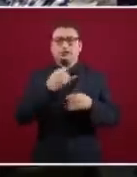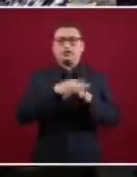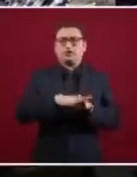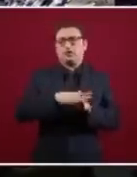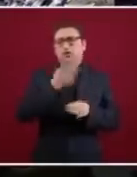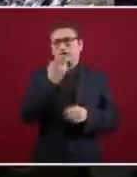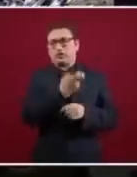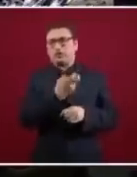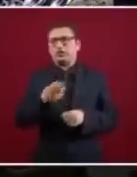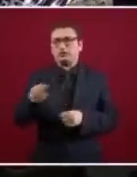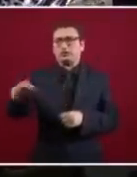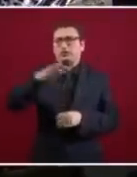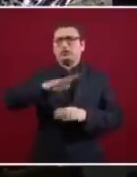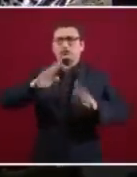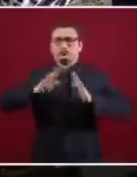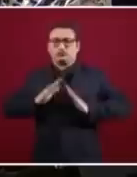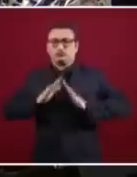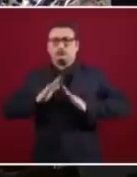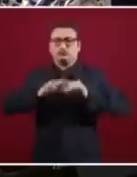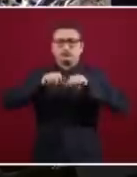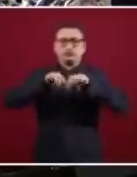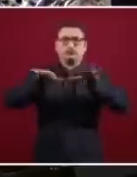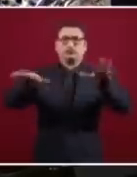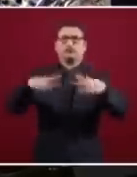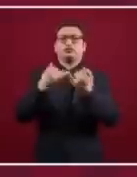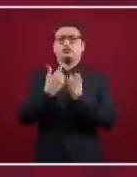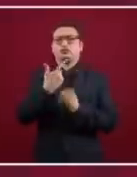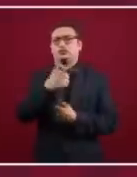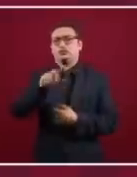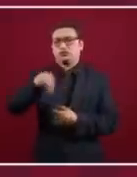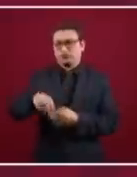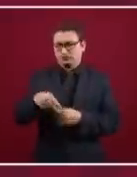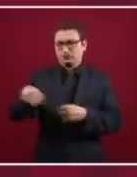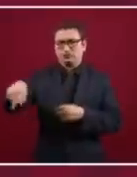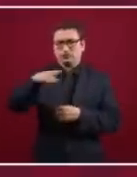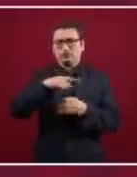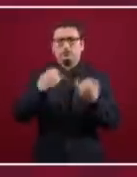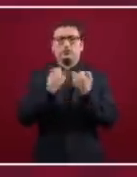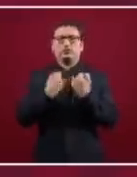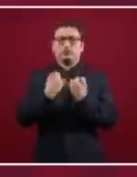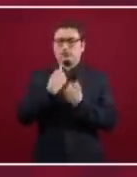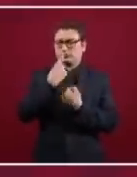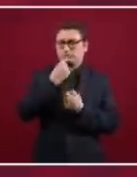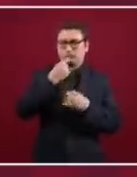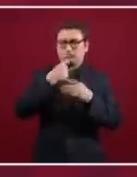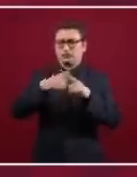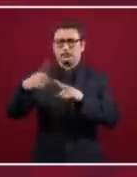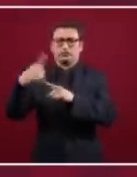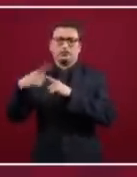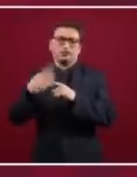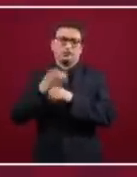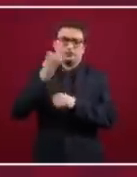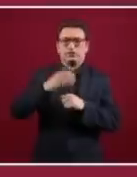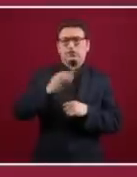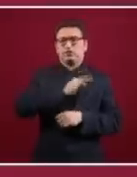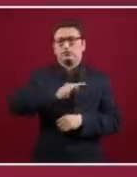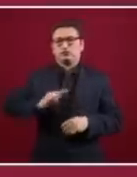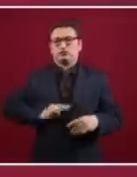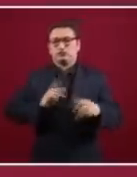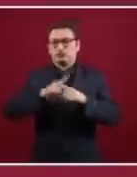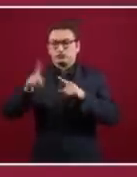militar y de la guardia nacional y también con personal de policías estatales o municipales